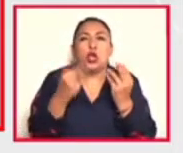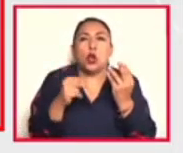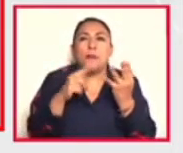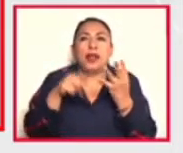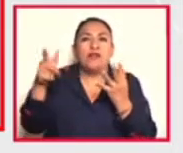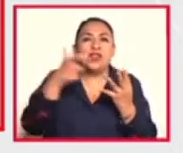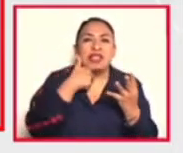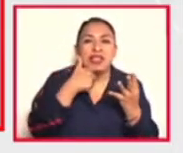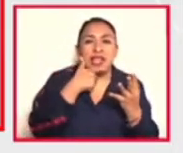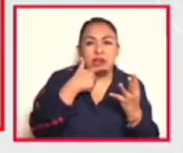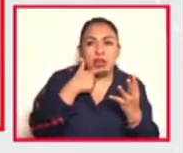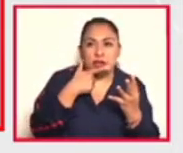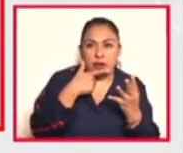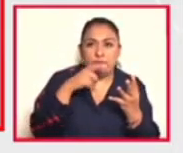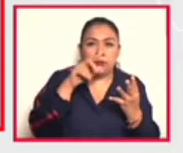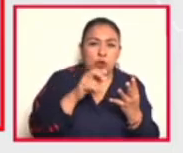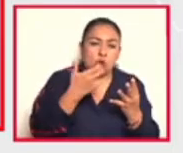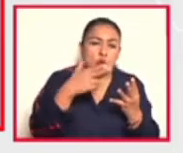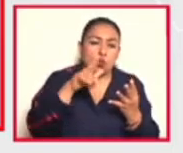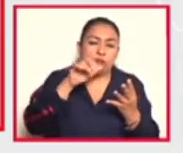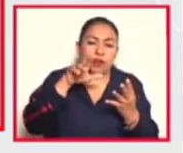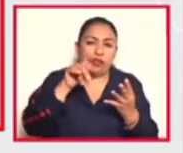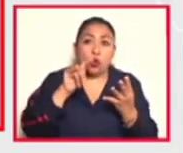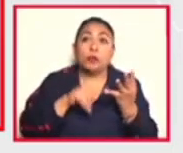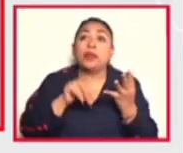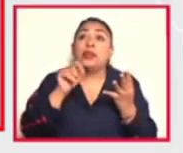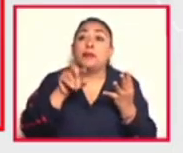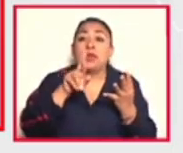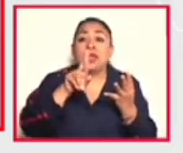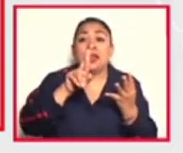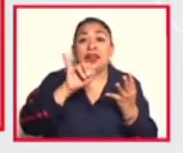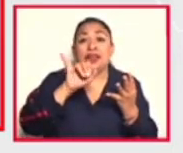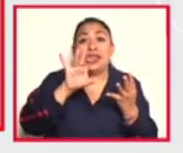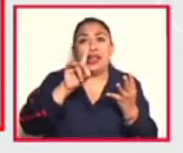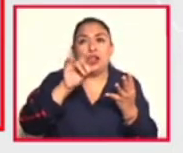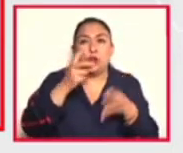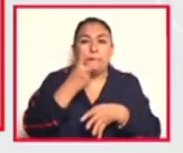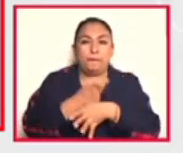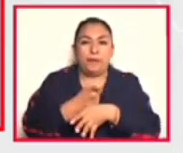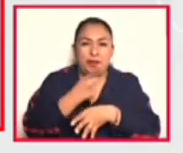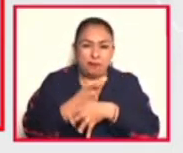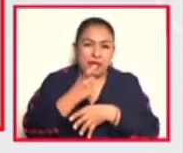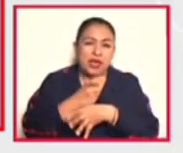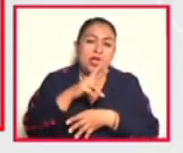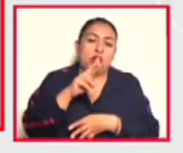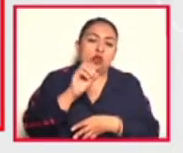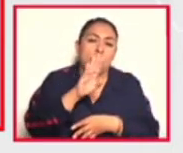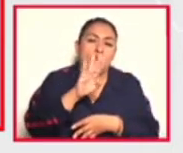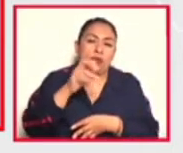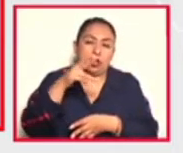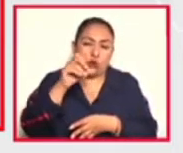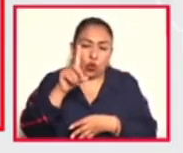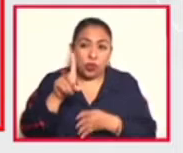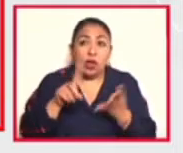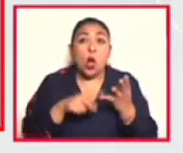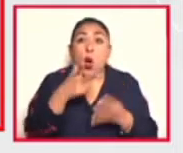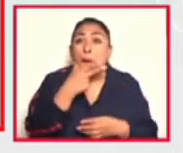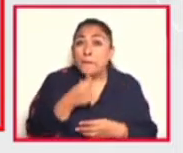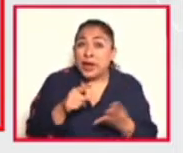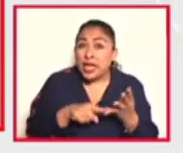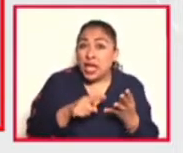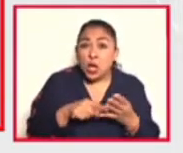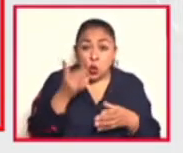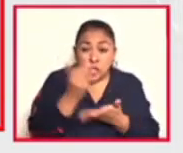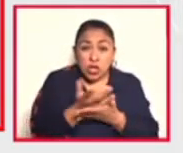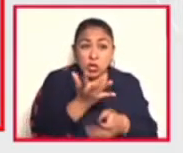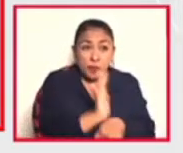Uma Thurman haciendo un gran papel. Fue Ricardo I en Robin Hood, Príncipe de los Ladrones. Además, un hombre que no solo hizo cine, hizo